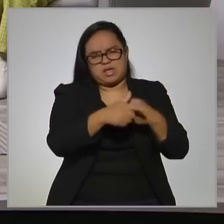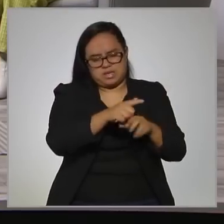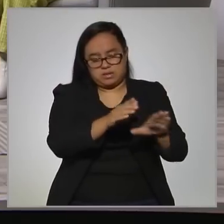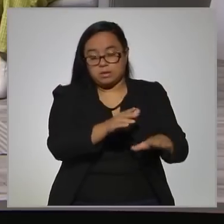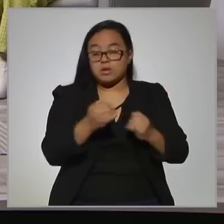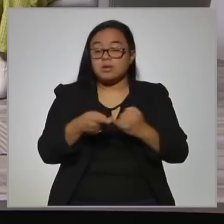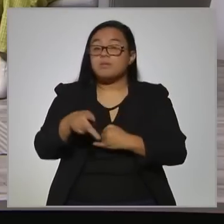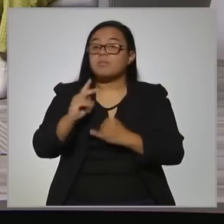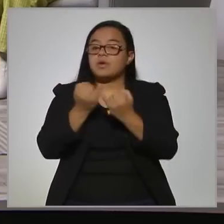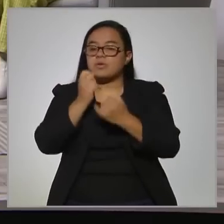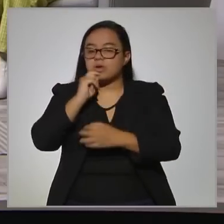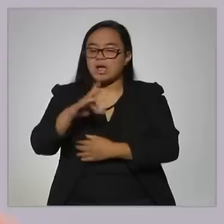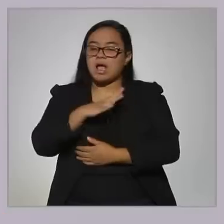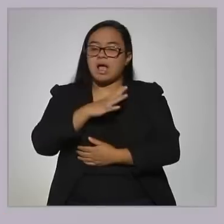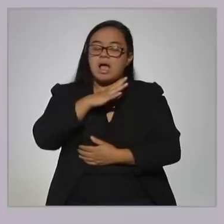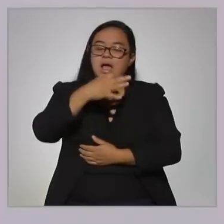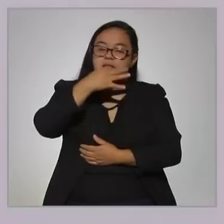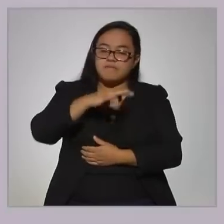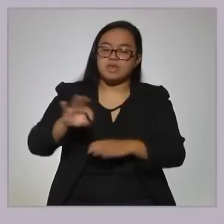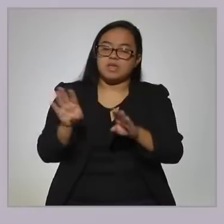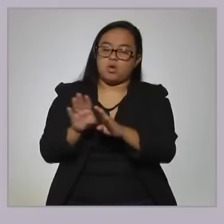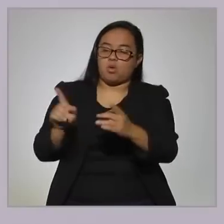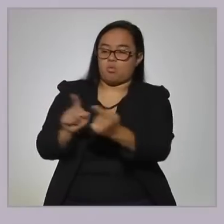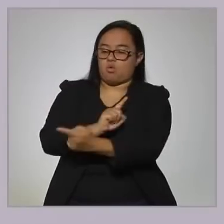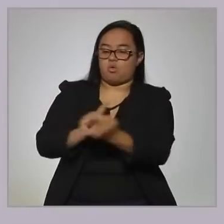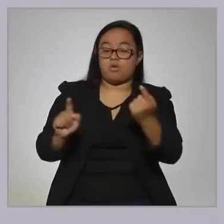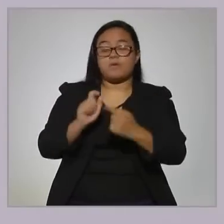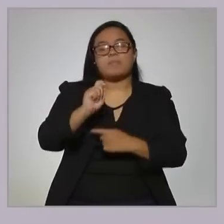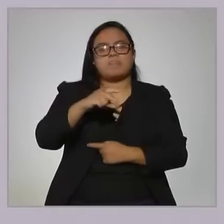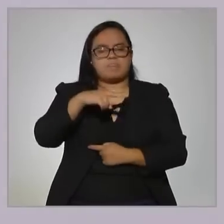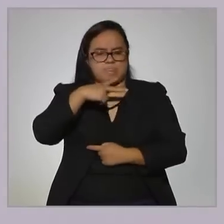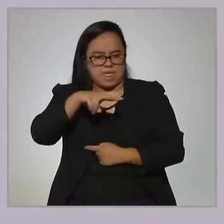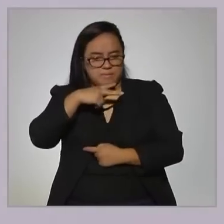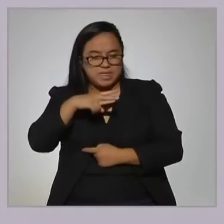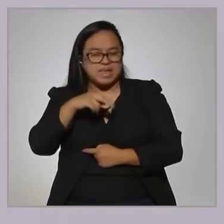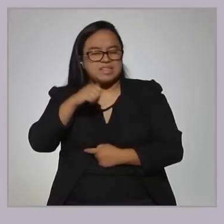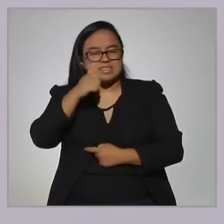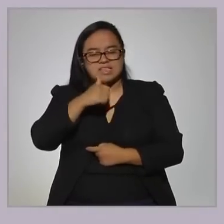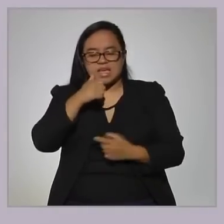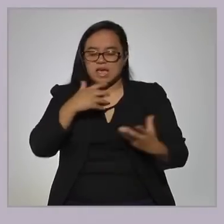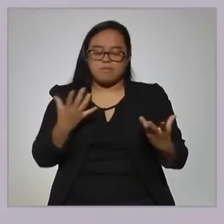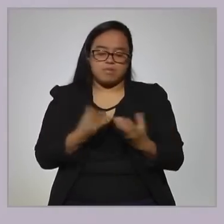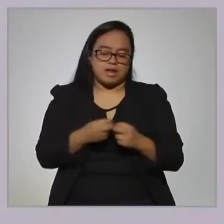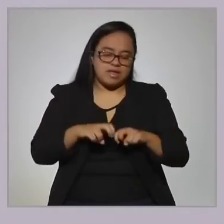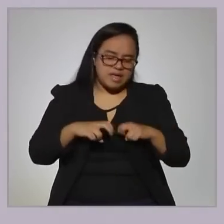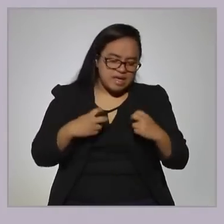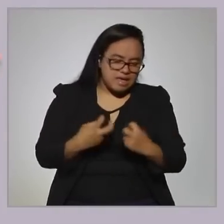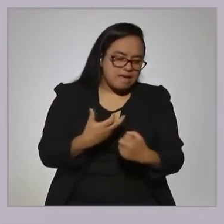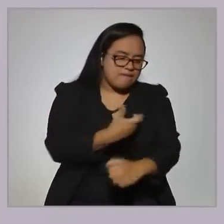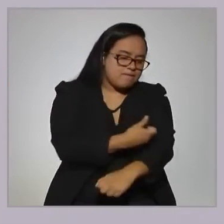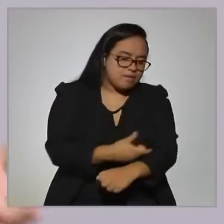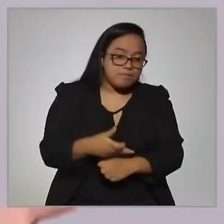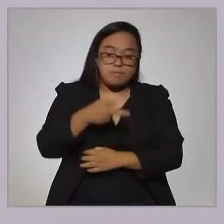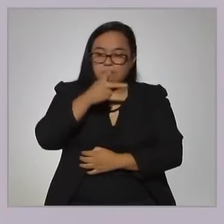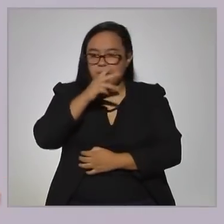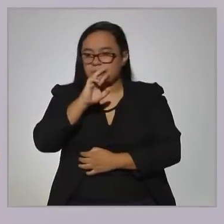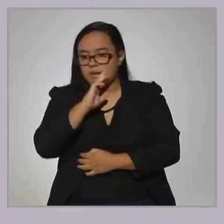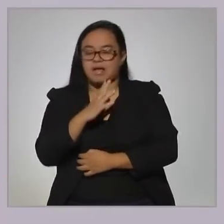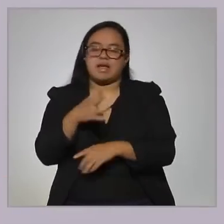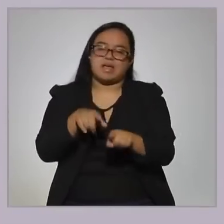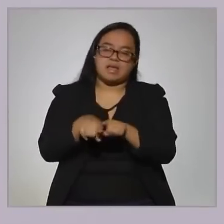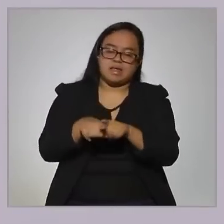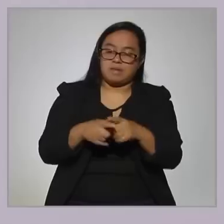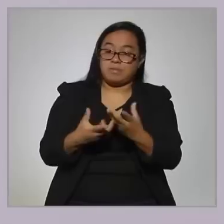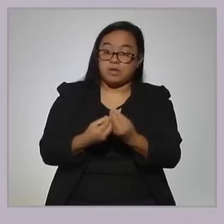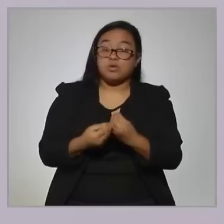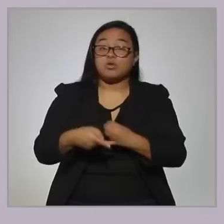la parte de la fiesta y de la convivencia. Navidad, pues creo que es más como para la familia y estar con tus padres, tus hermanos y demás,